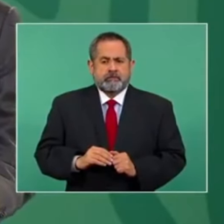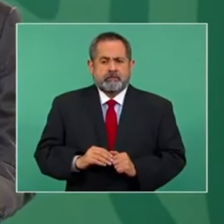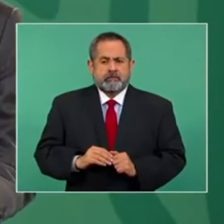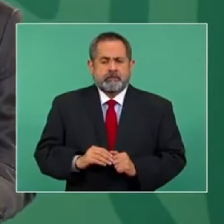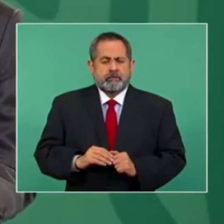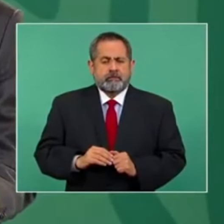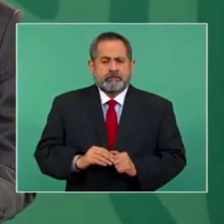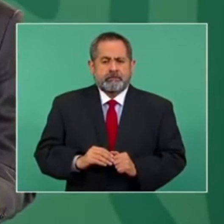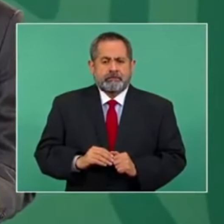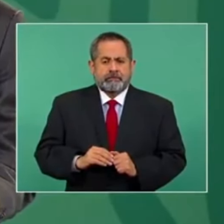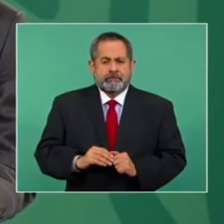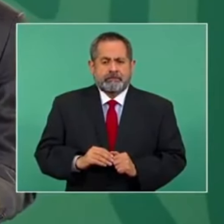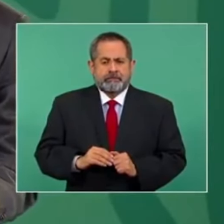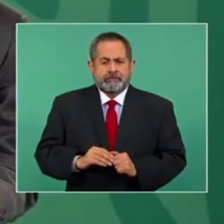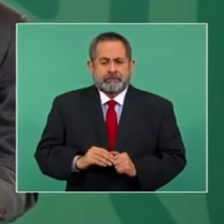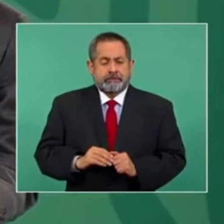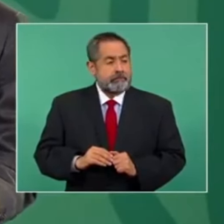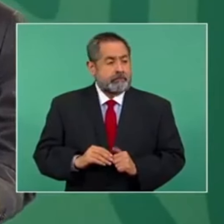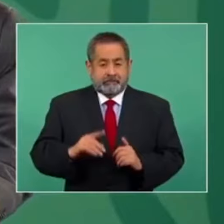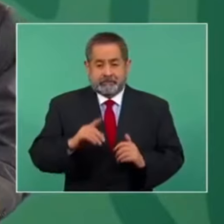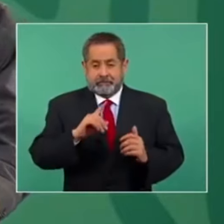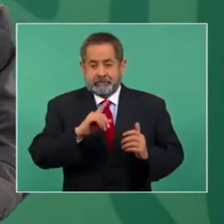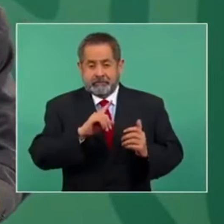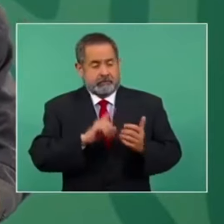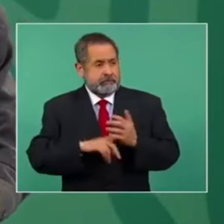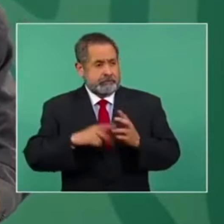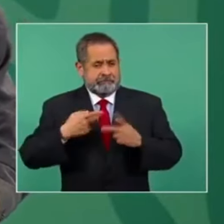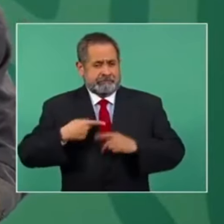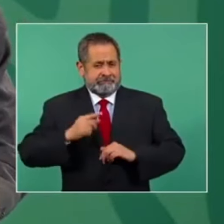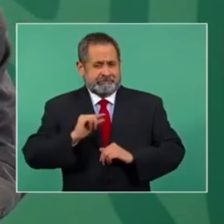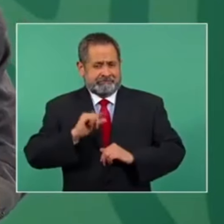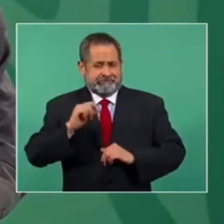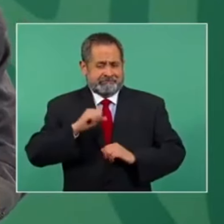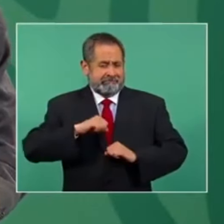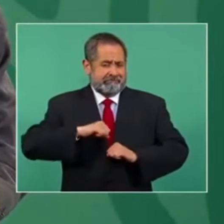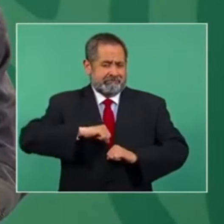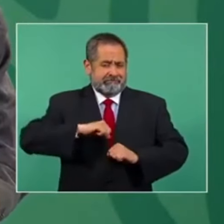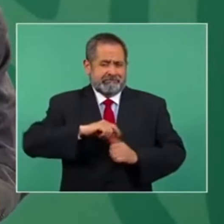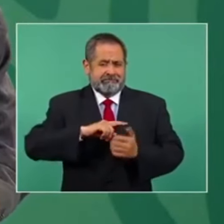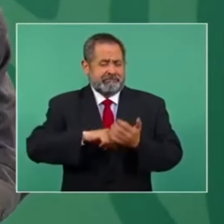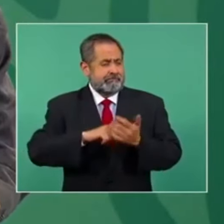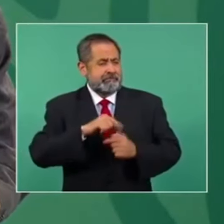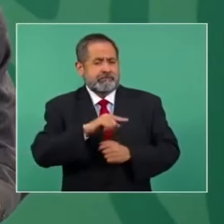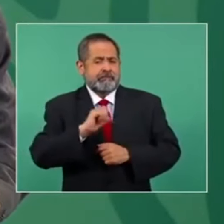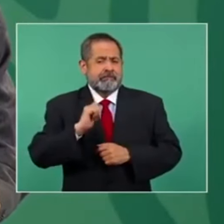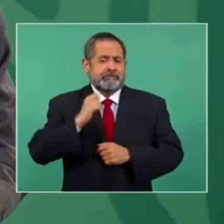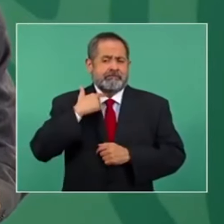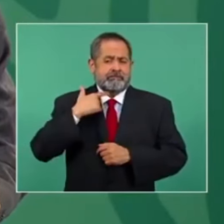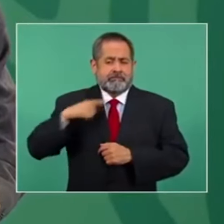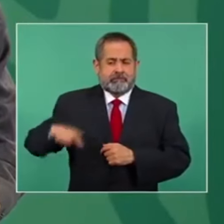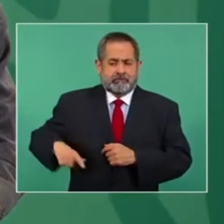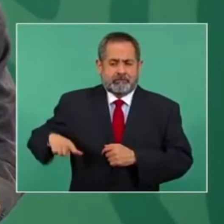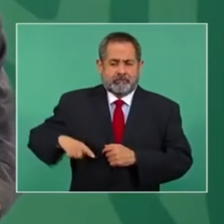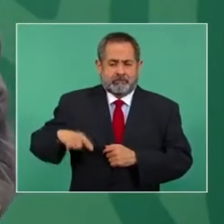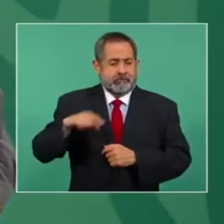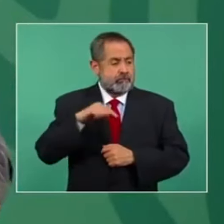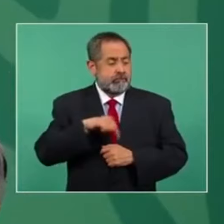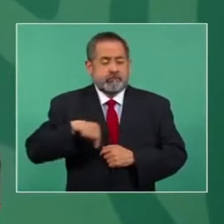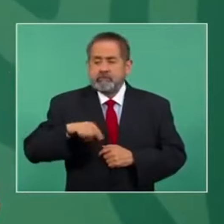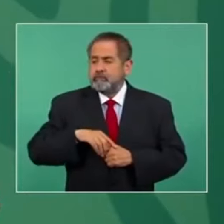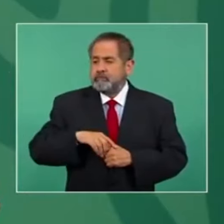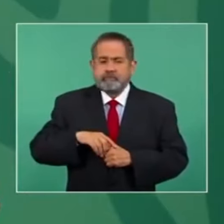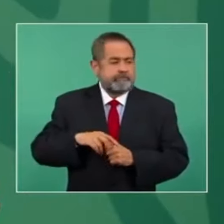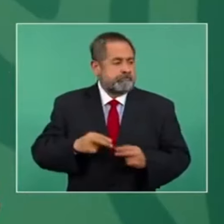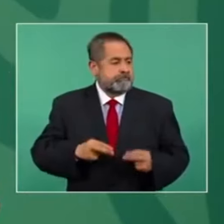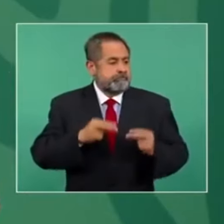los más influyentes de los gobiernos anteriores se dedicaban a